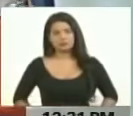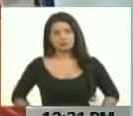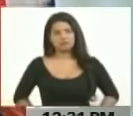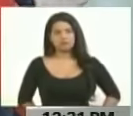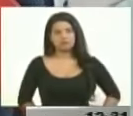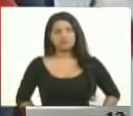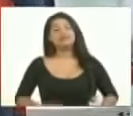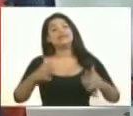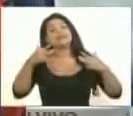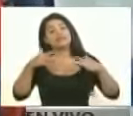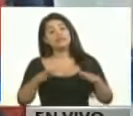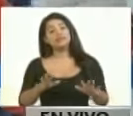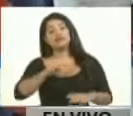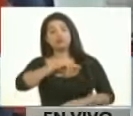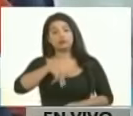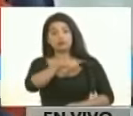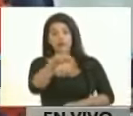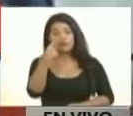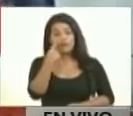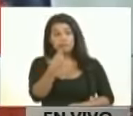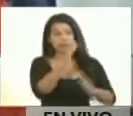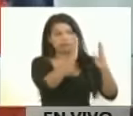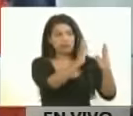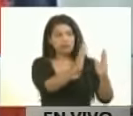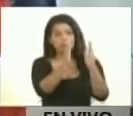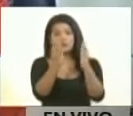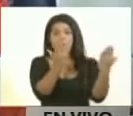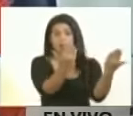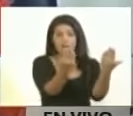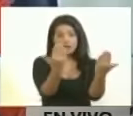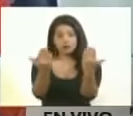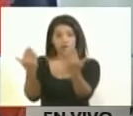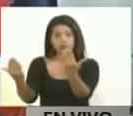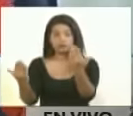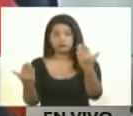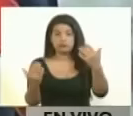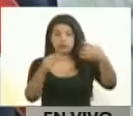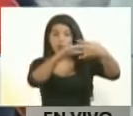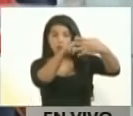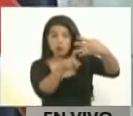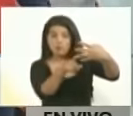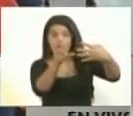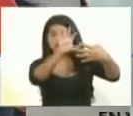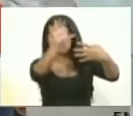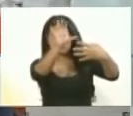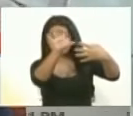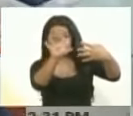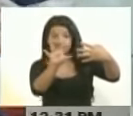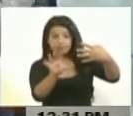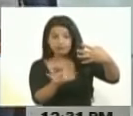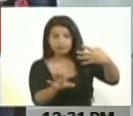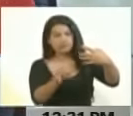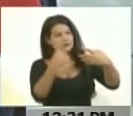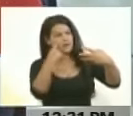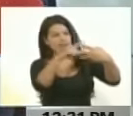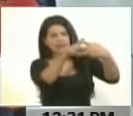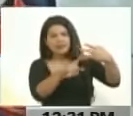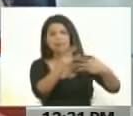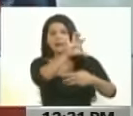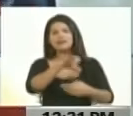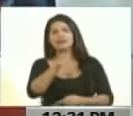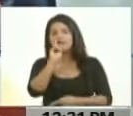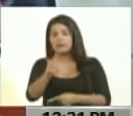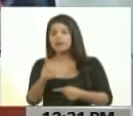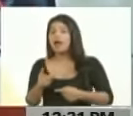Si nosotros vemos con estas normas, con estos ejemplos, tendría que haberse estos cancilleres confabulado, aplicarse primero a